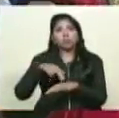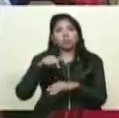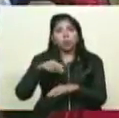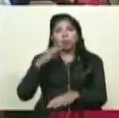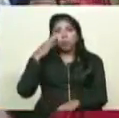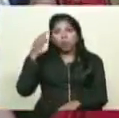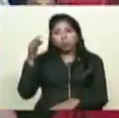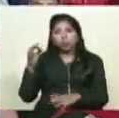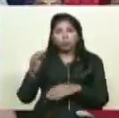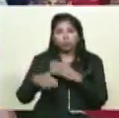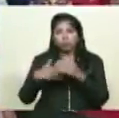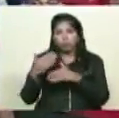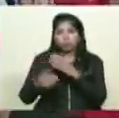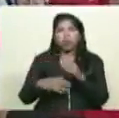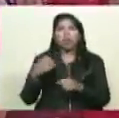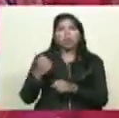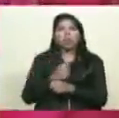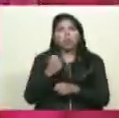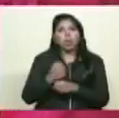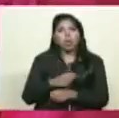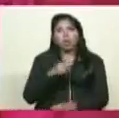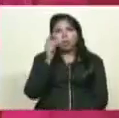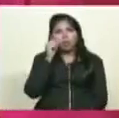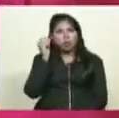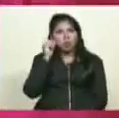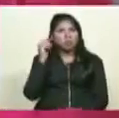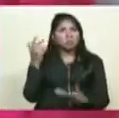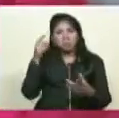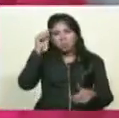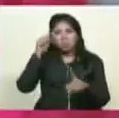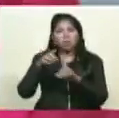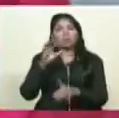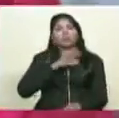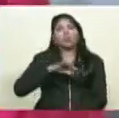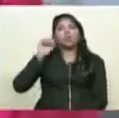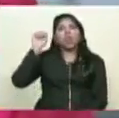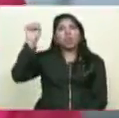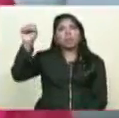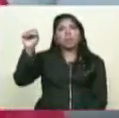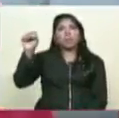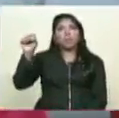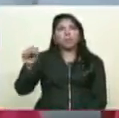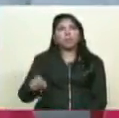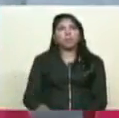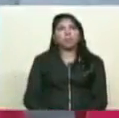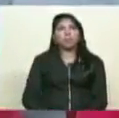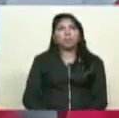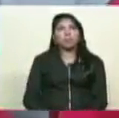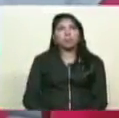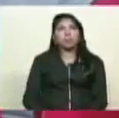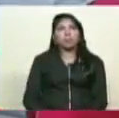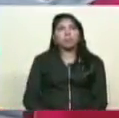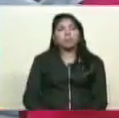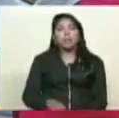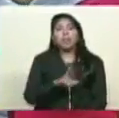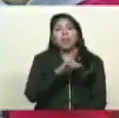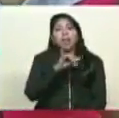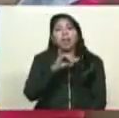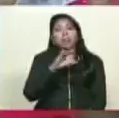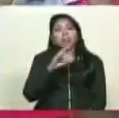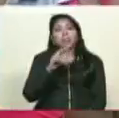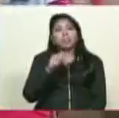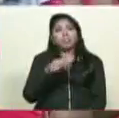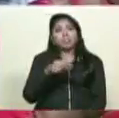Productivos de Trabajadores y Trabajadoras por el Socialismo Productivo. Adelante. Palabras de Richard Castillo, vocero